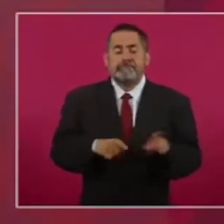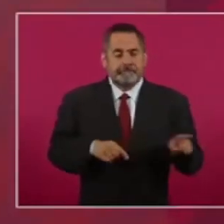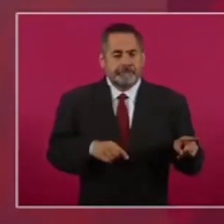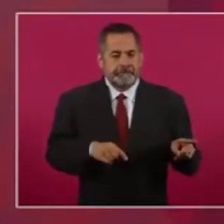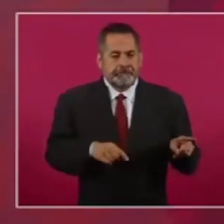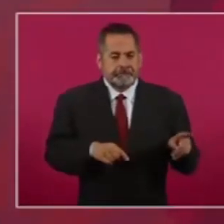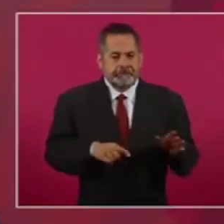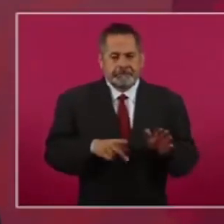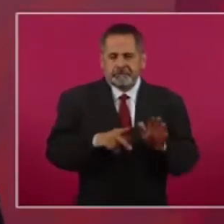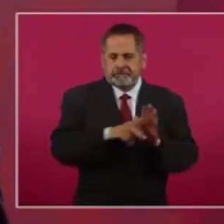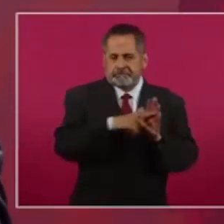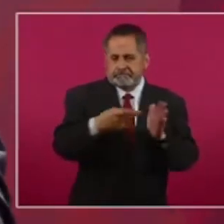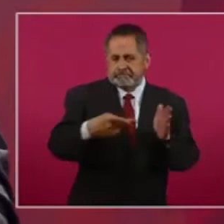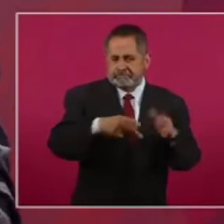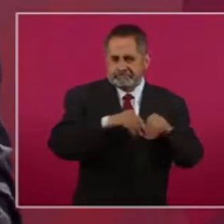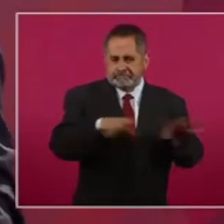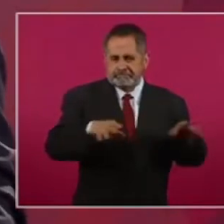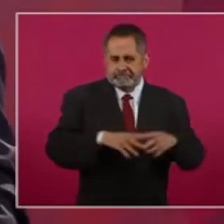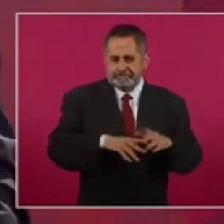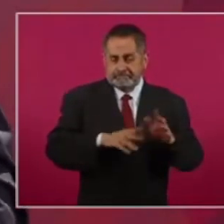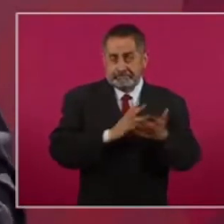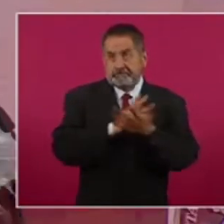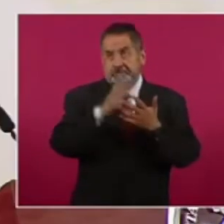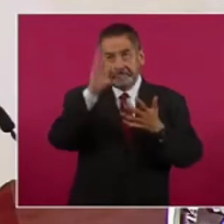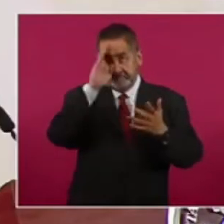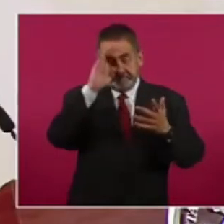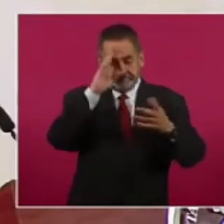un periódico alarmado